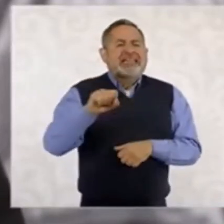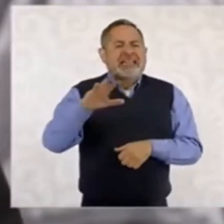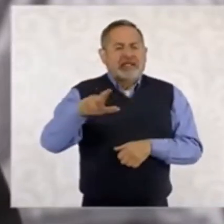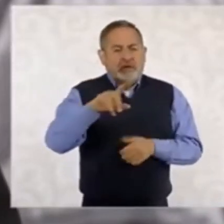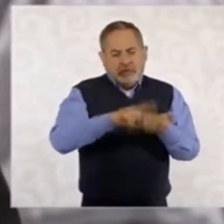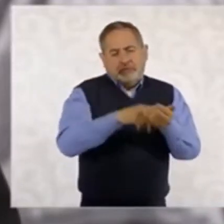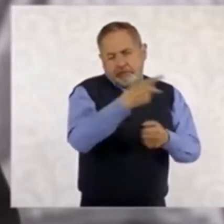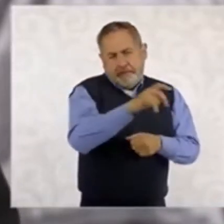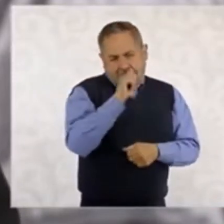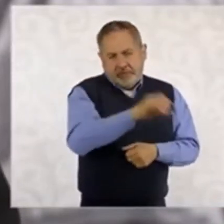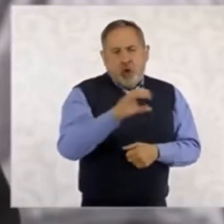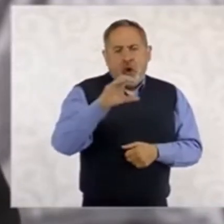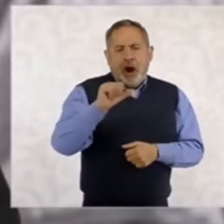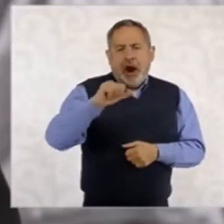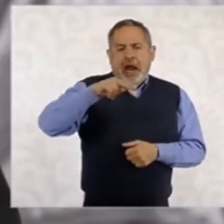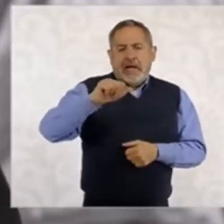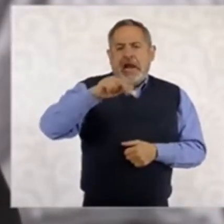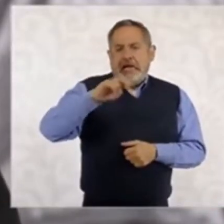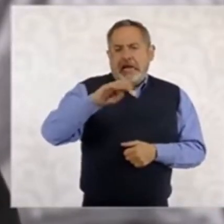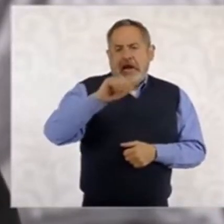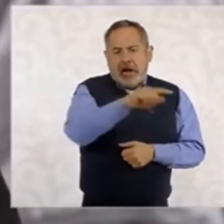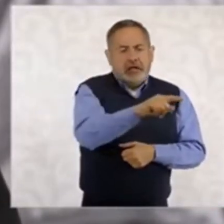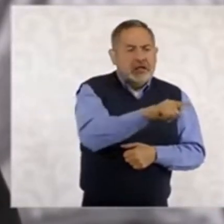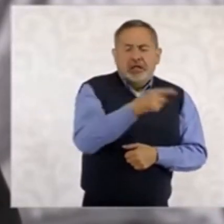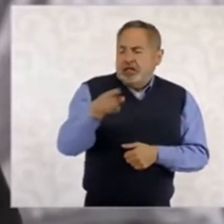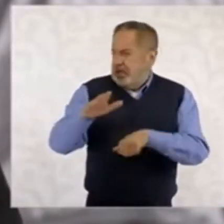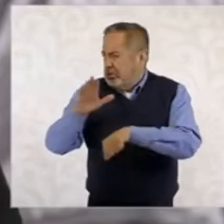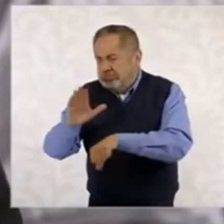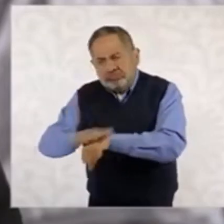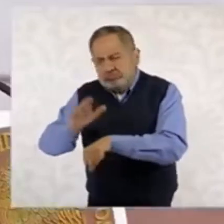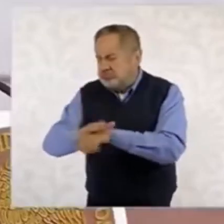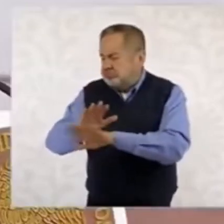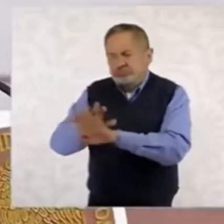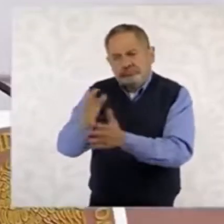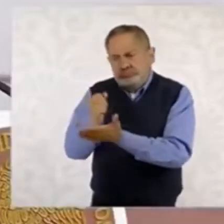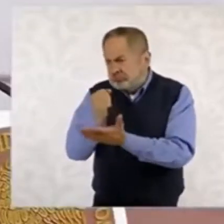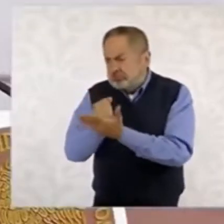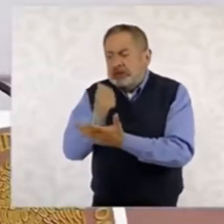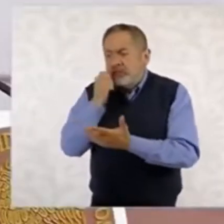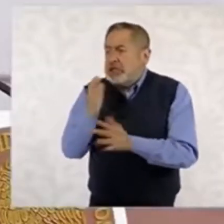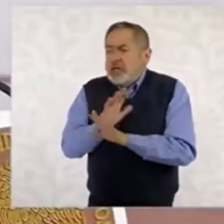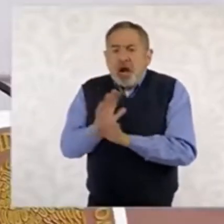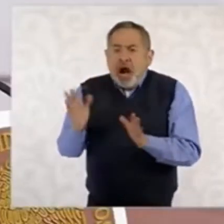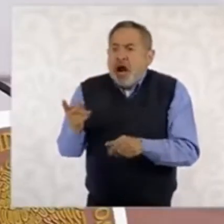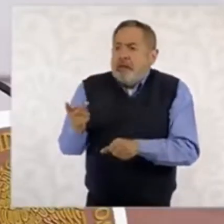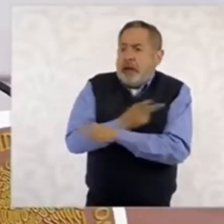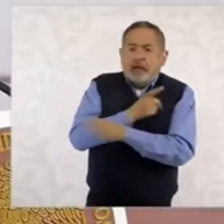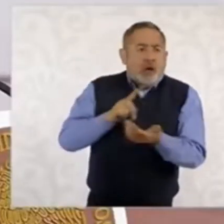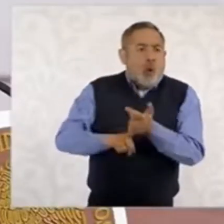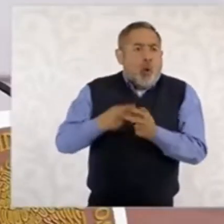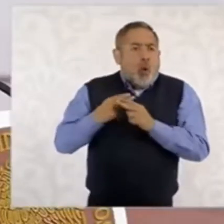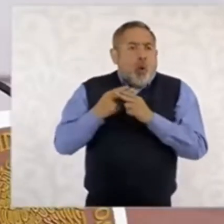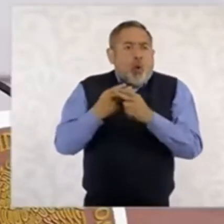Cananea, para manifestar la exigencia de que se diera salida al conflicto laboral.